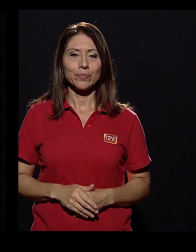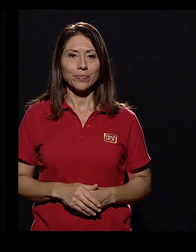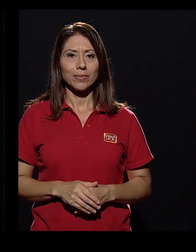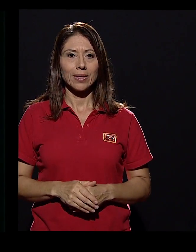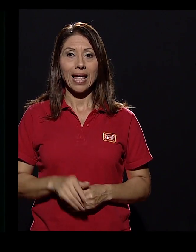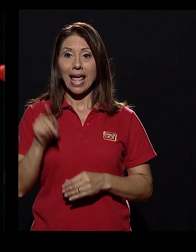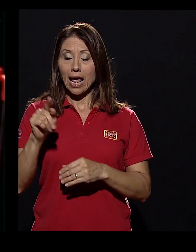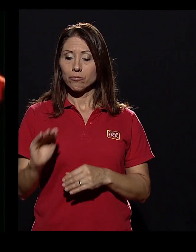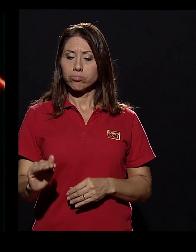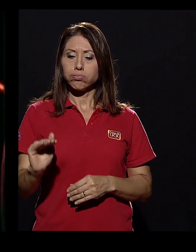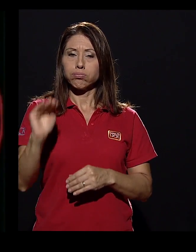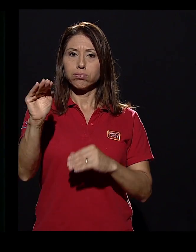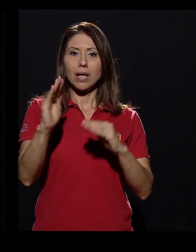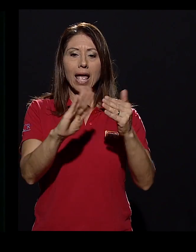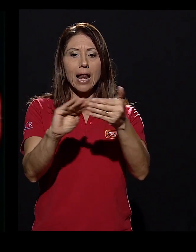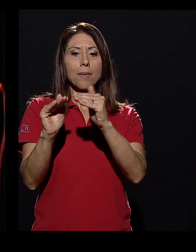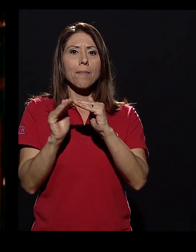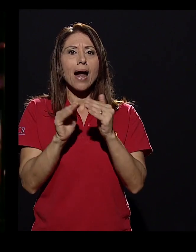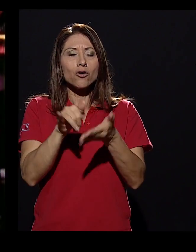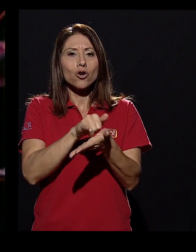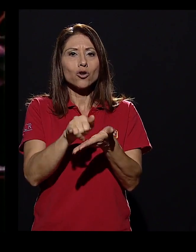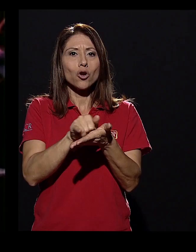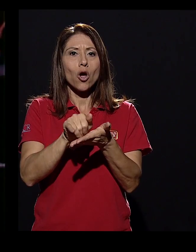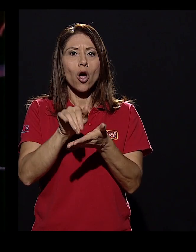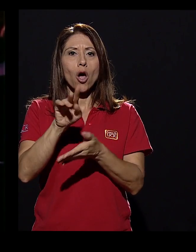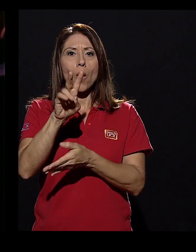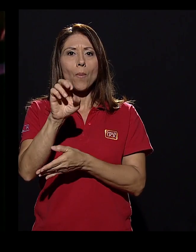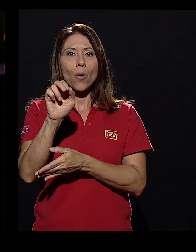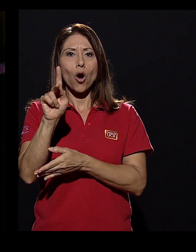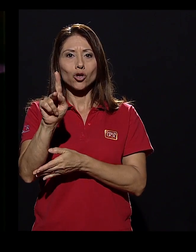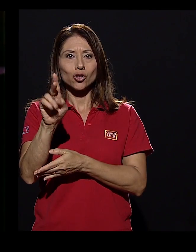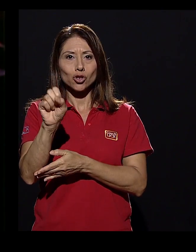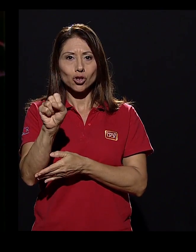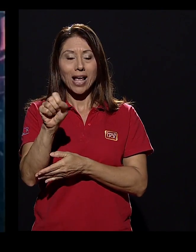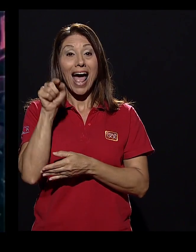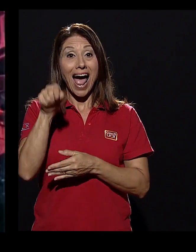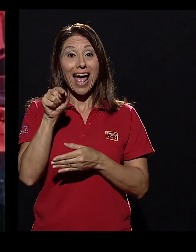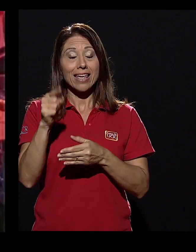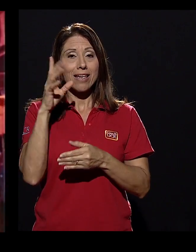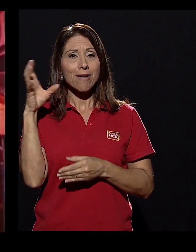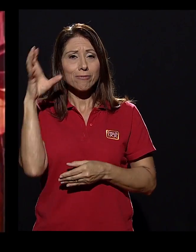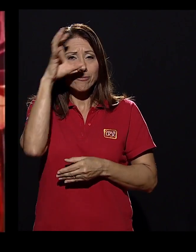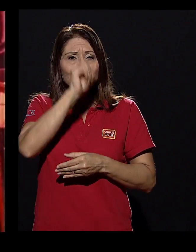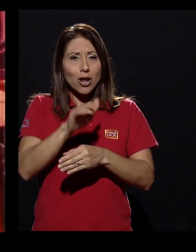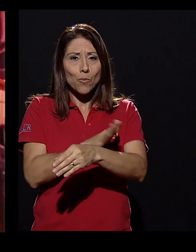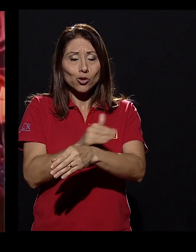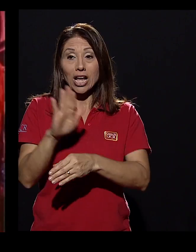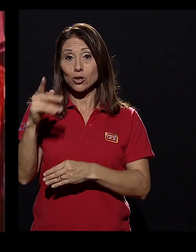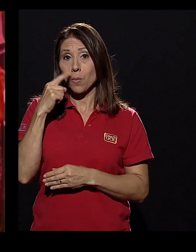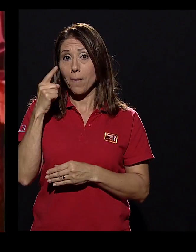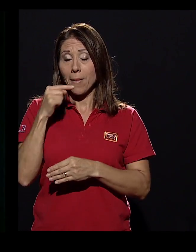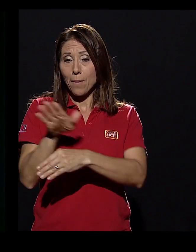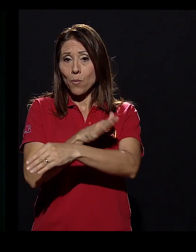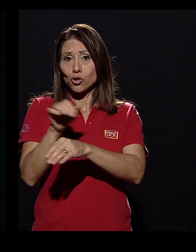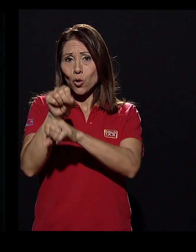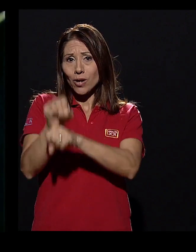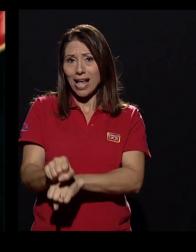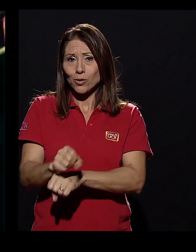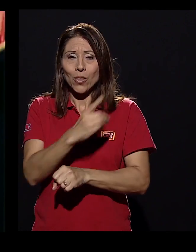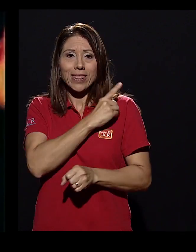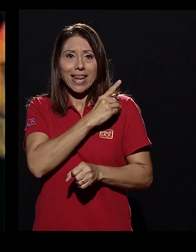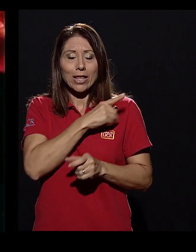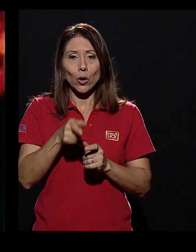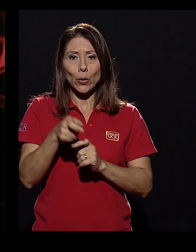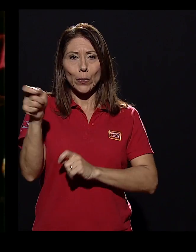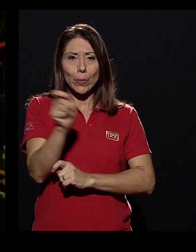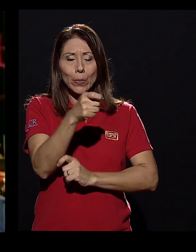Se crió en el barrio neoyorquino del Bronx. Ahí descubrió la música. Su padre fue músico clásico y director de orquesta, por lo que también